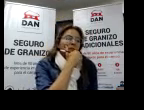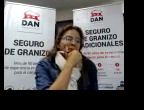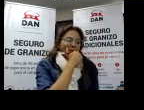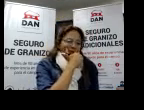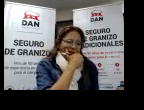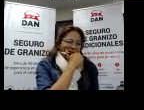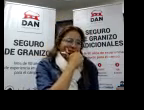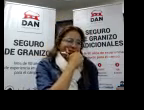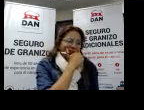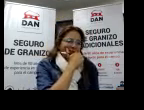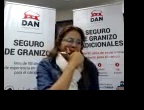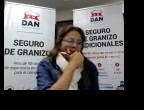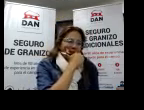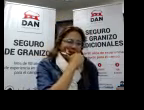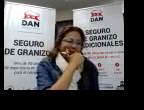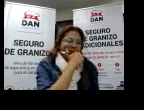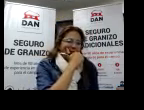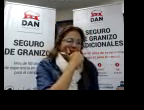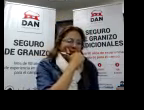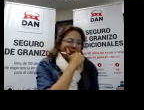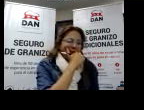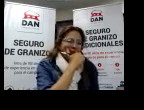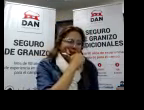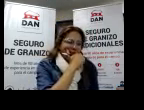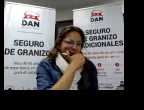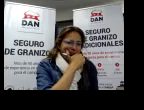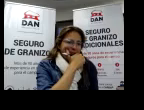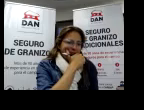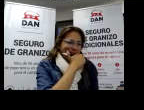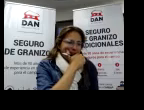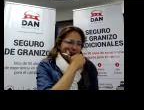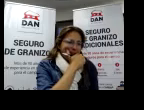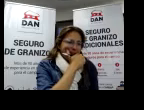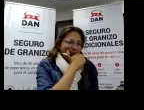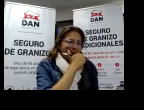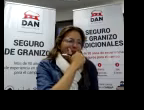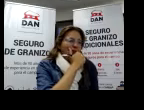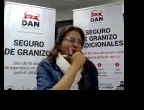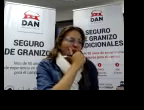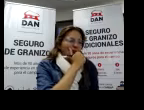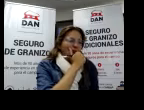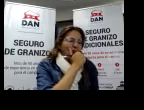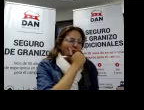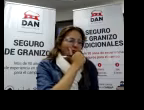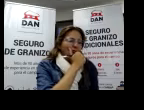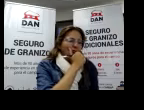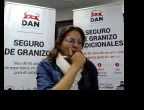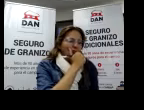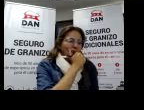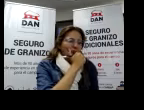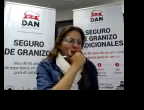Ya a partir de abril ahí sí se empieza a disipar y se empieza a disipar ya de manera definitiva, se va y entramos